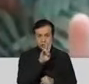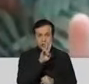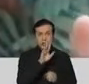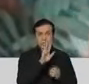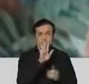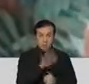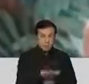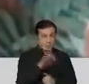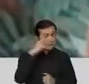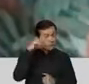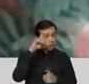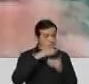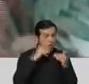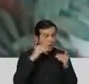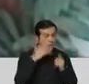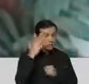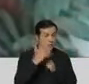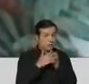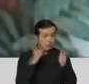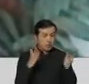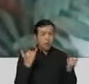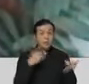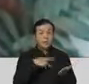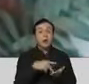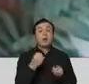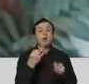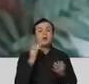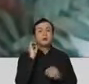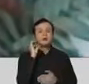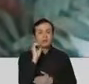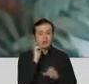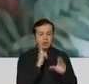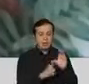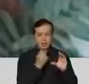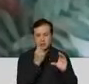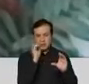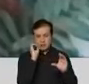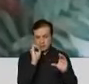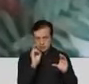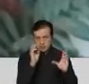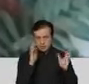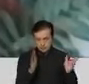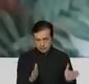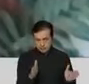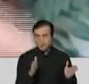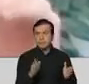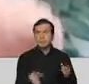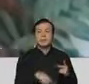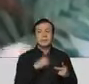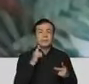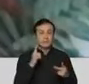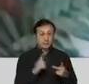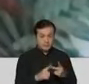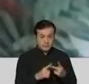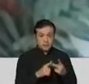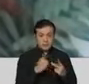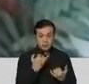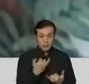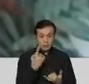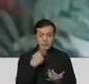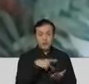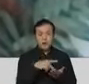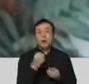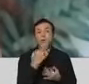en capital en los primeros cinco años, y ahora vamos a pagar cero de capital en los primeros cinco años. E íbamos a pagar, solo este año íbamos a